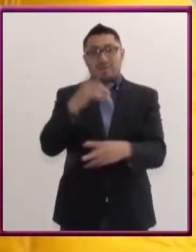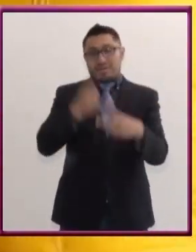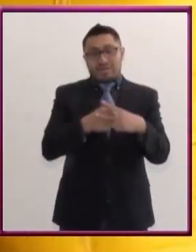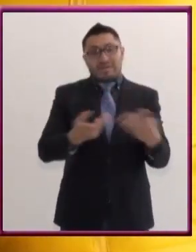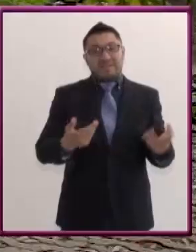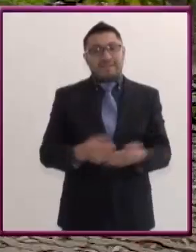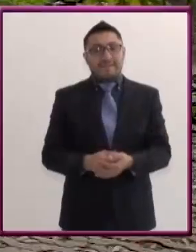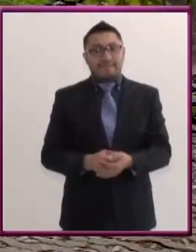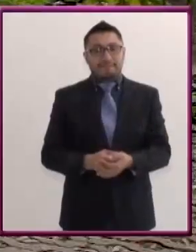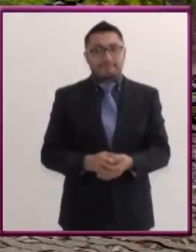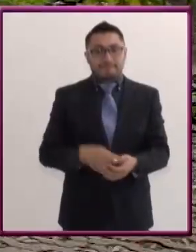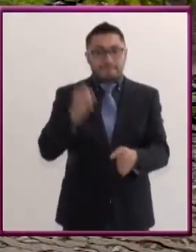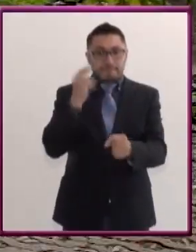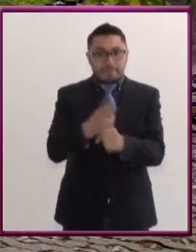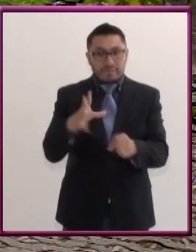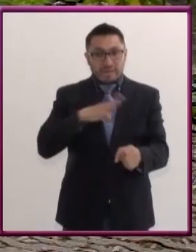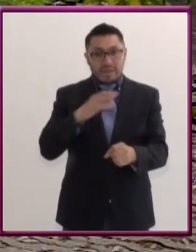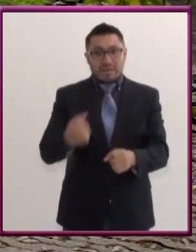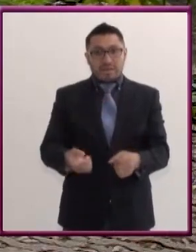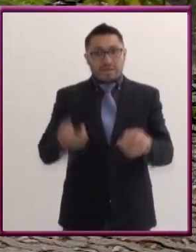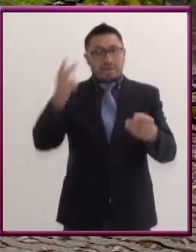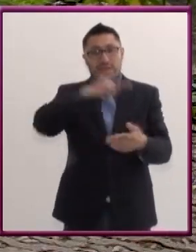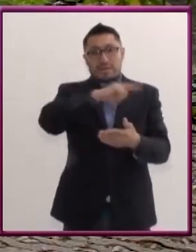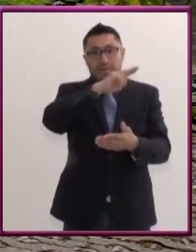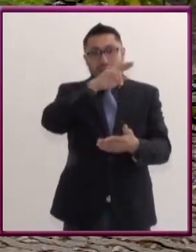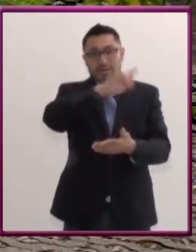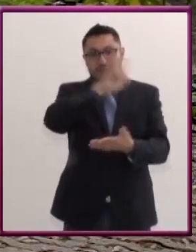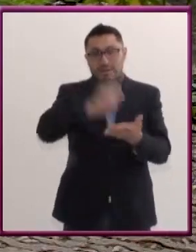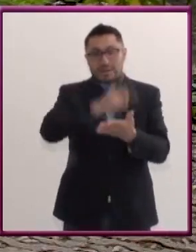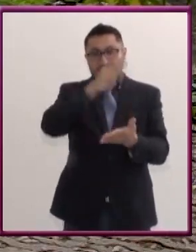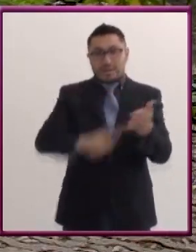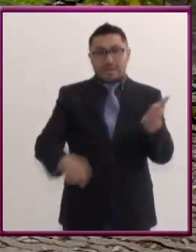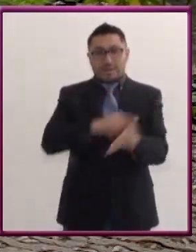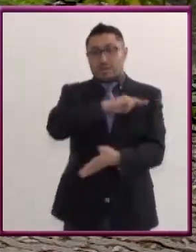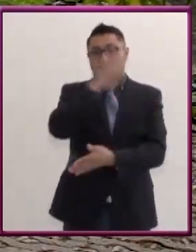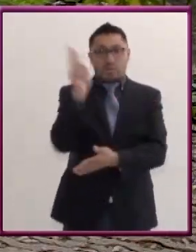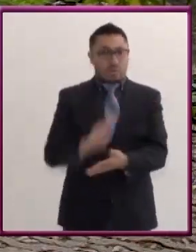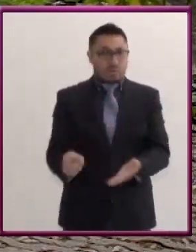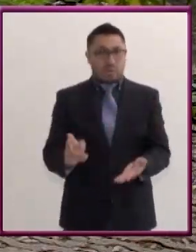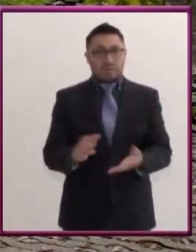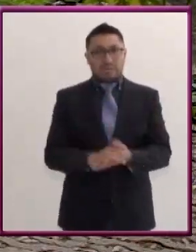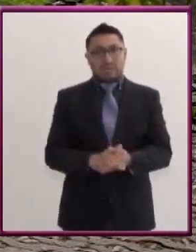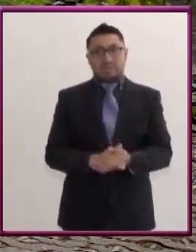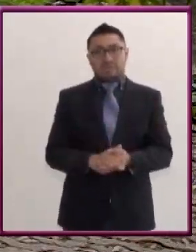números complejos. Afortunadamente esa ley nunca se aprobó, ¿eh?